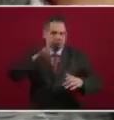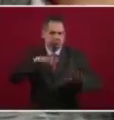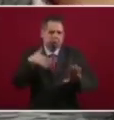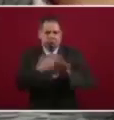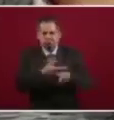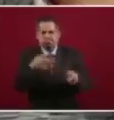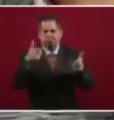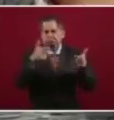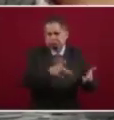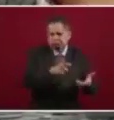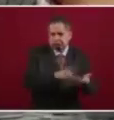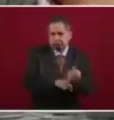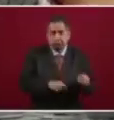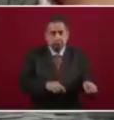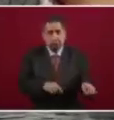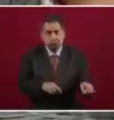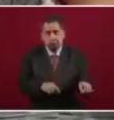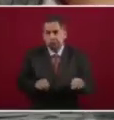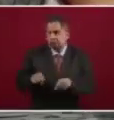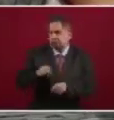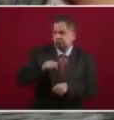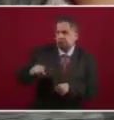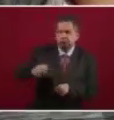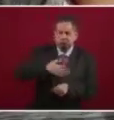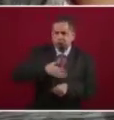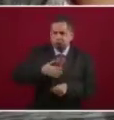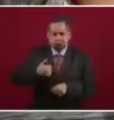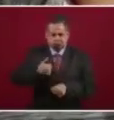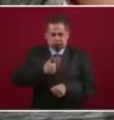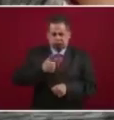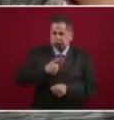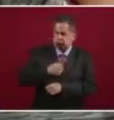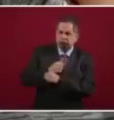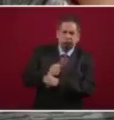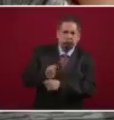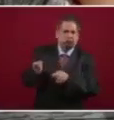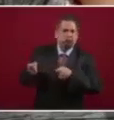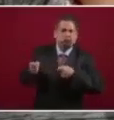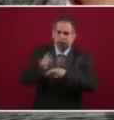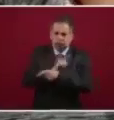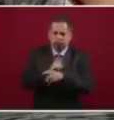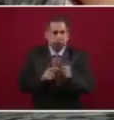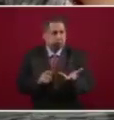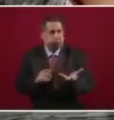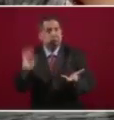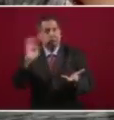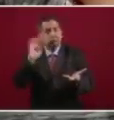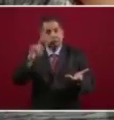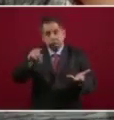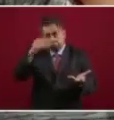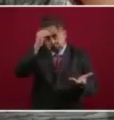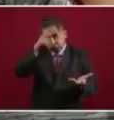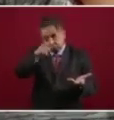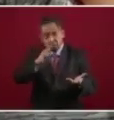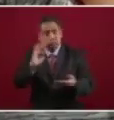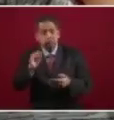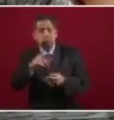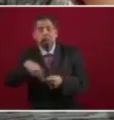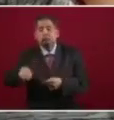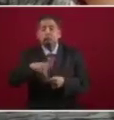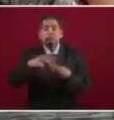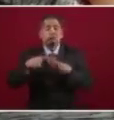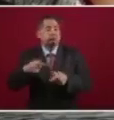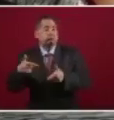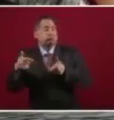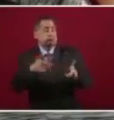si y habían dicho que se organizarían como autodefensas, ¿cuál sería la opinión del presidente si es que ante este ataque nuevamente de la familia deciden